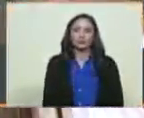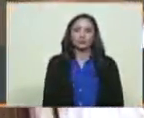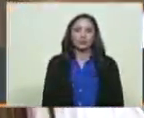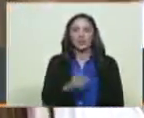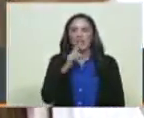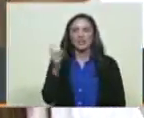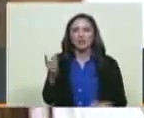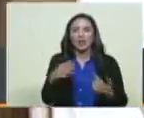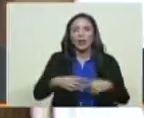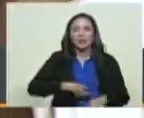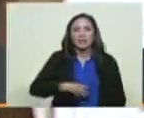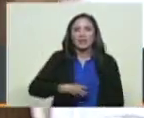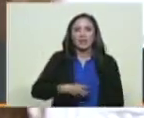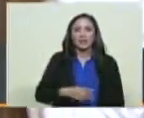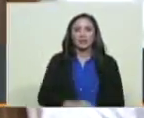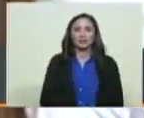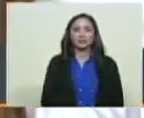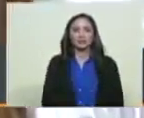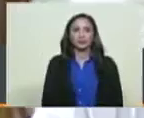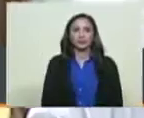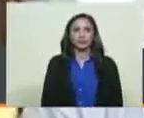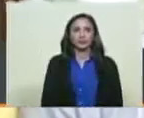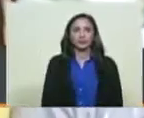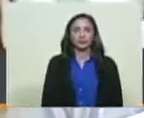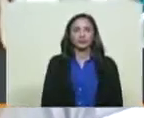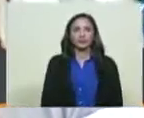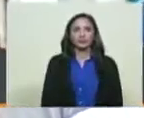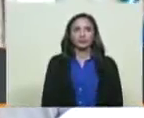imperialismo ahora